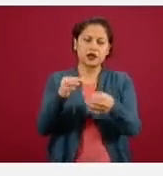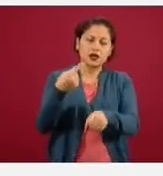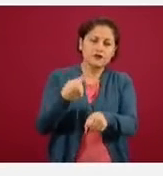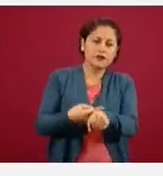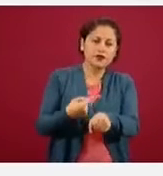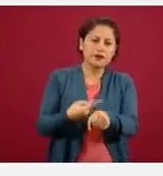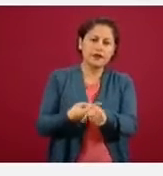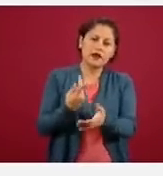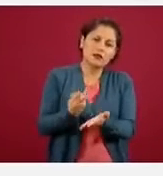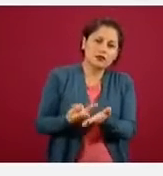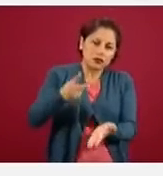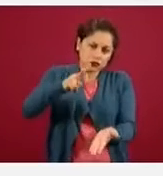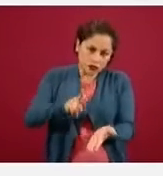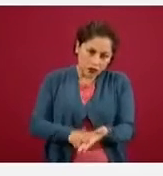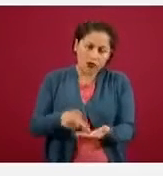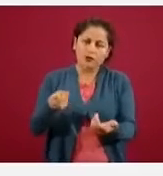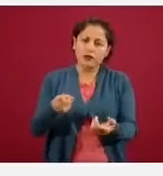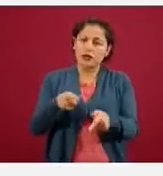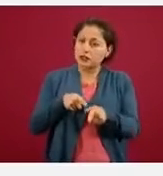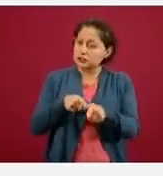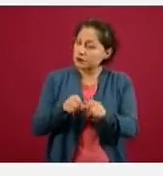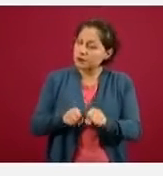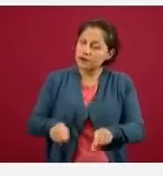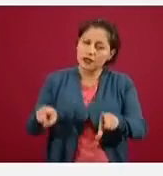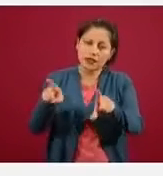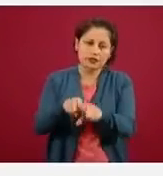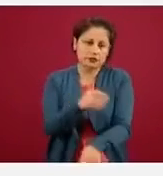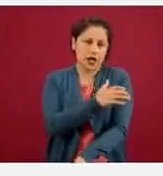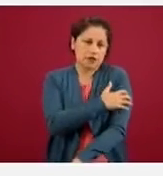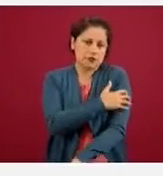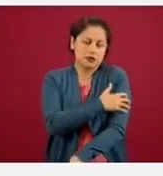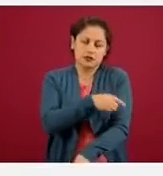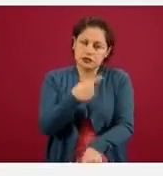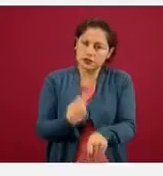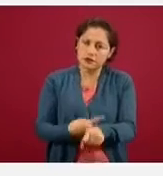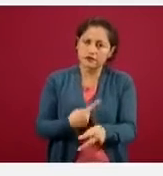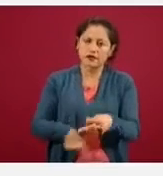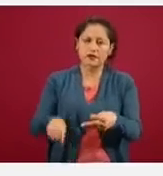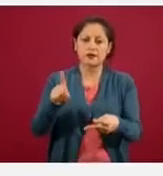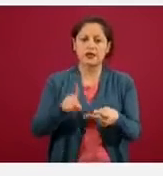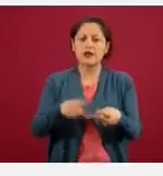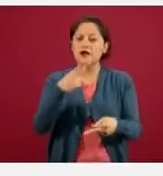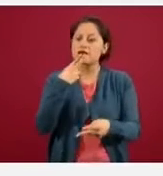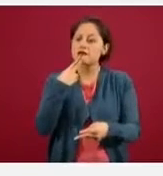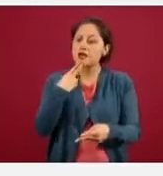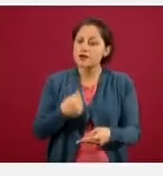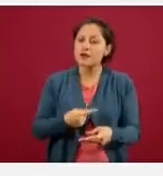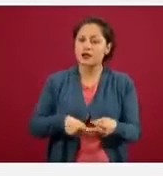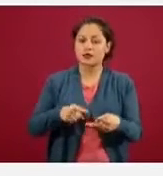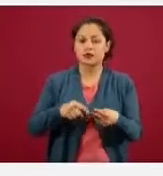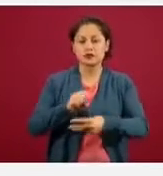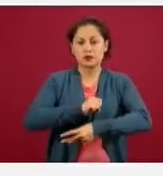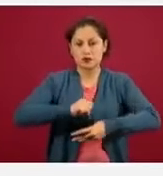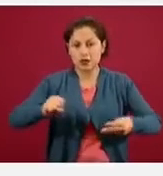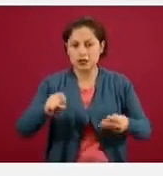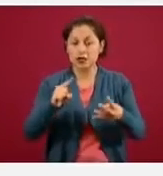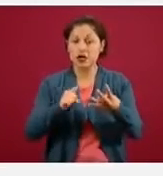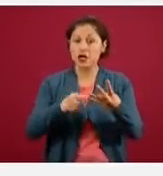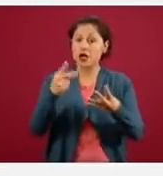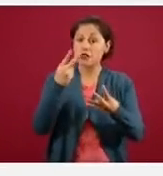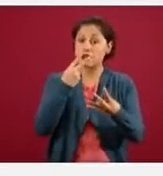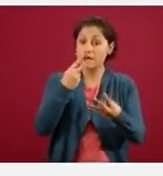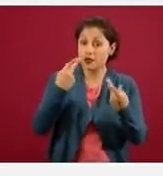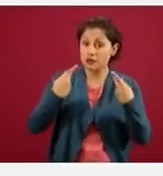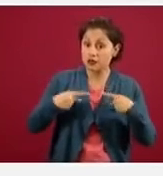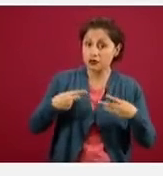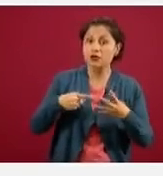Hipertensión, diabetes, obesidad siguen bastante a la cabeza. El tabaquismo sigue creciendo, ayer estaba alrededor del 10, ahora ya está en